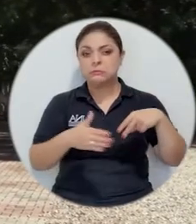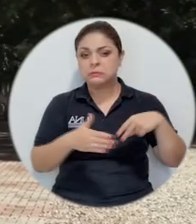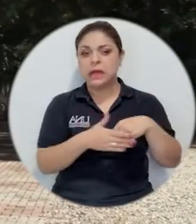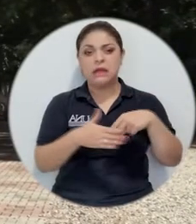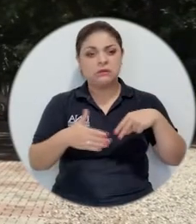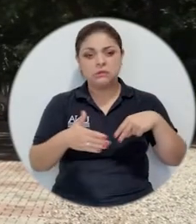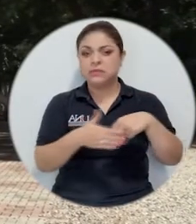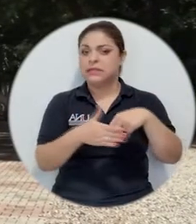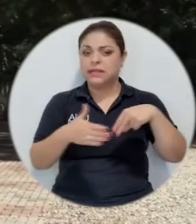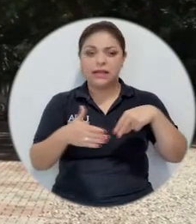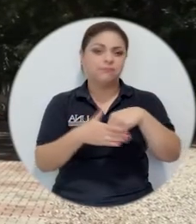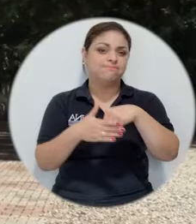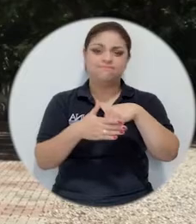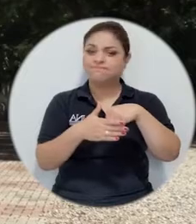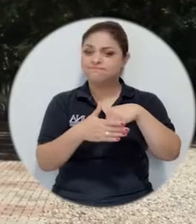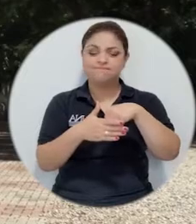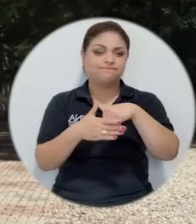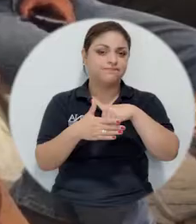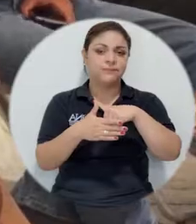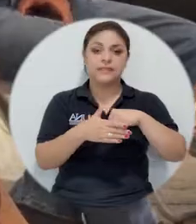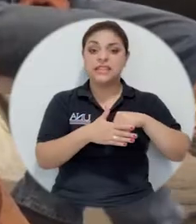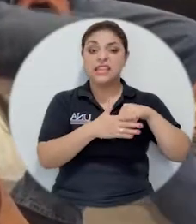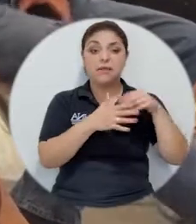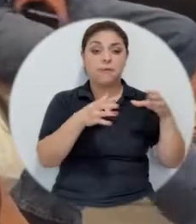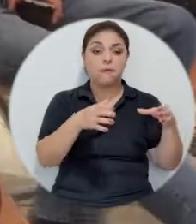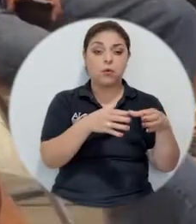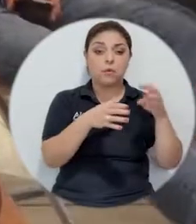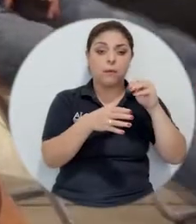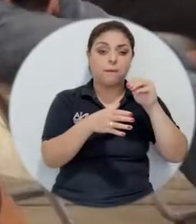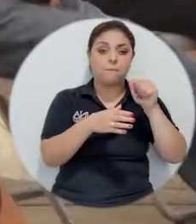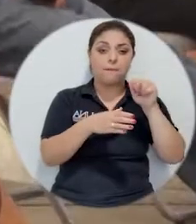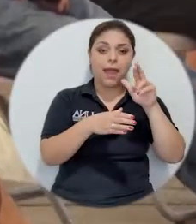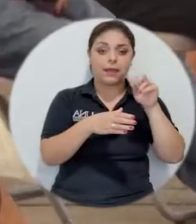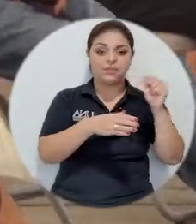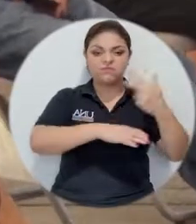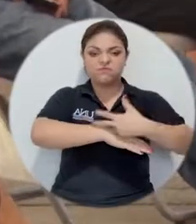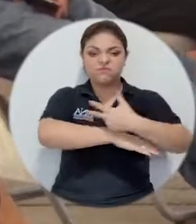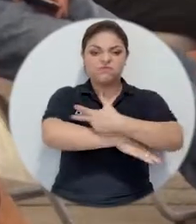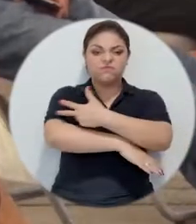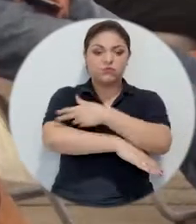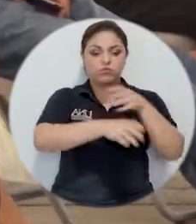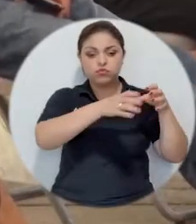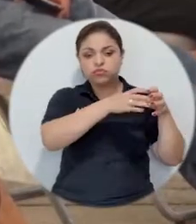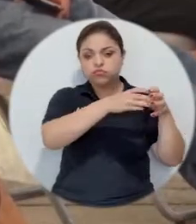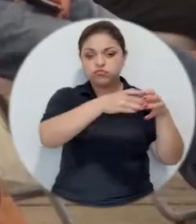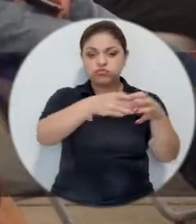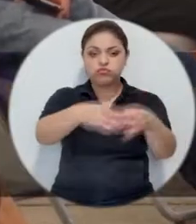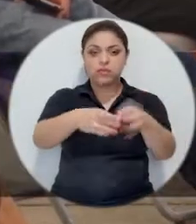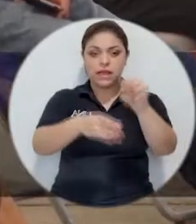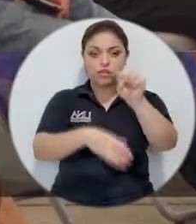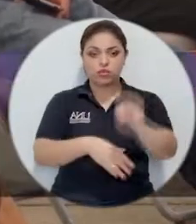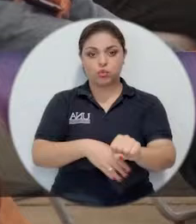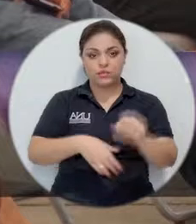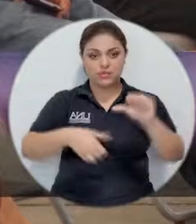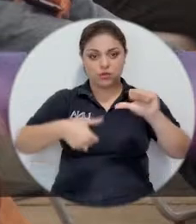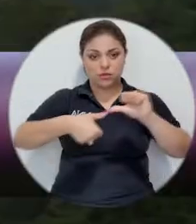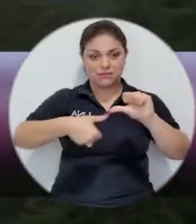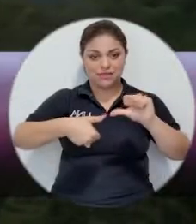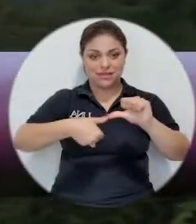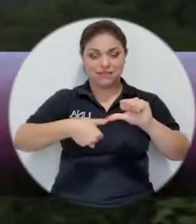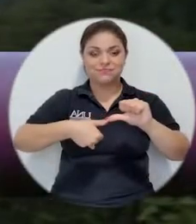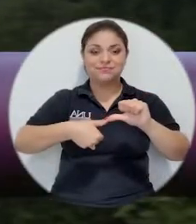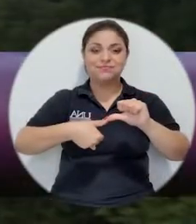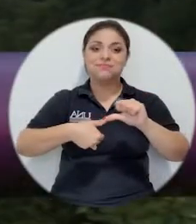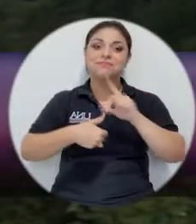avance de las maras al sur de Centroamérica. Entonces, como señalaba previamente el profesor Marco